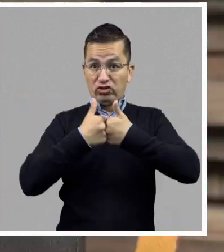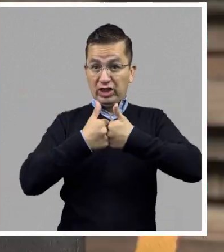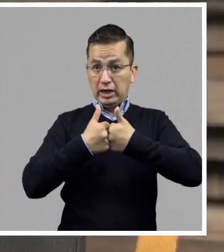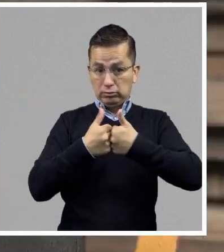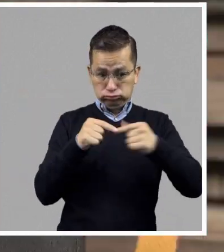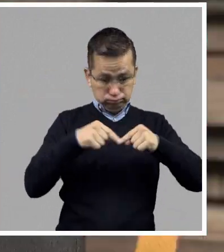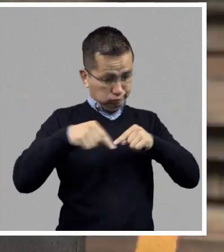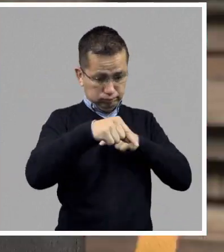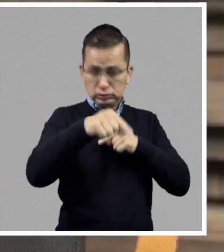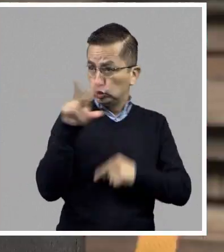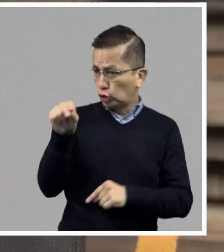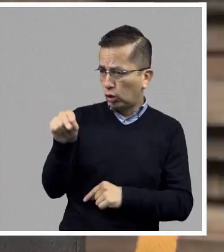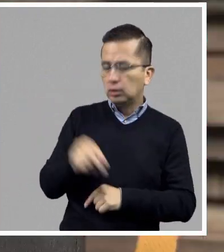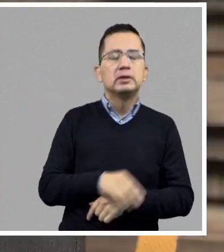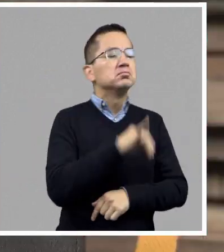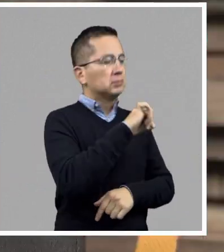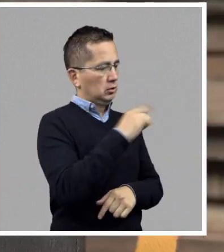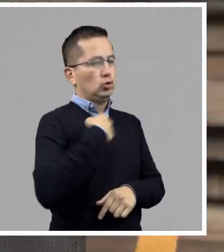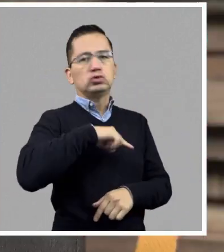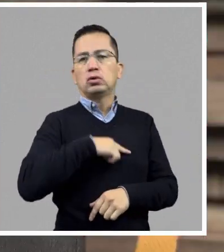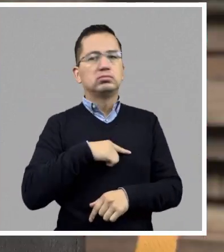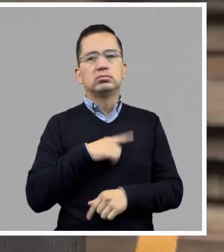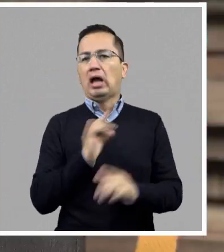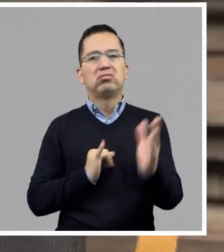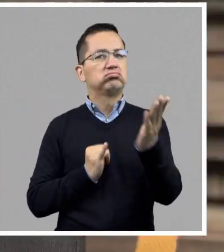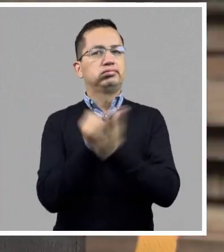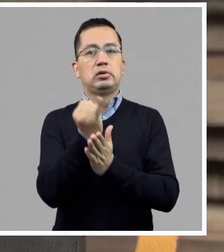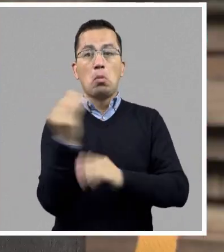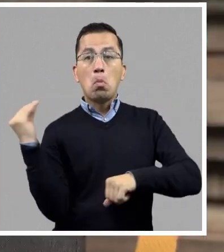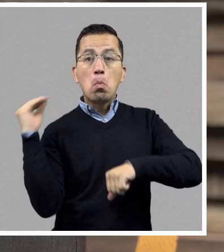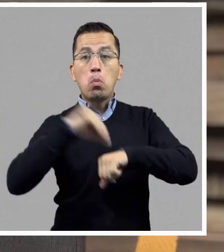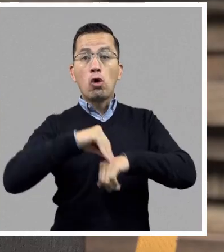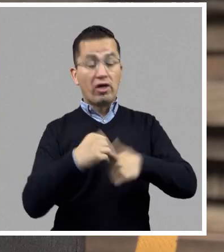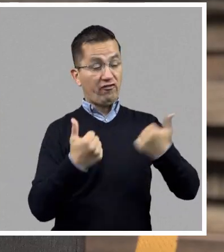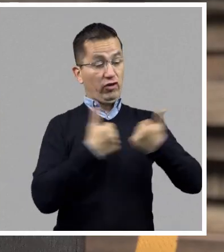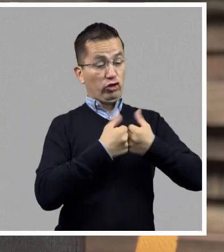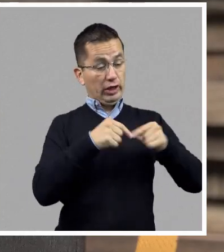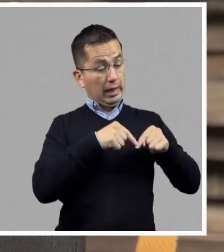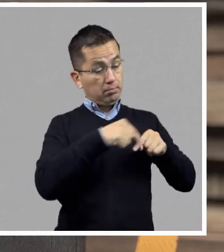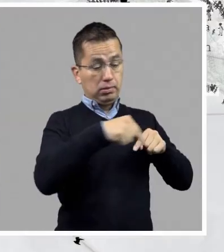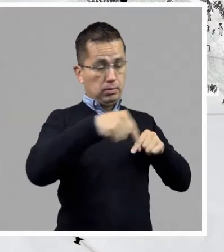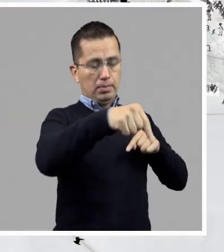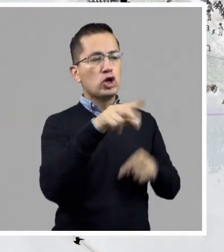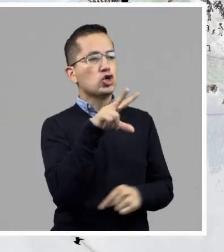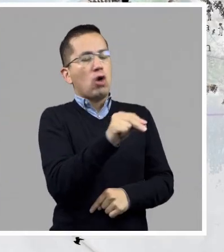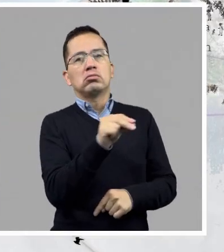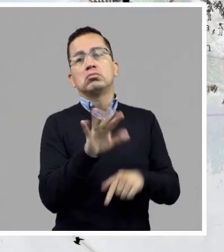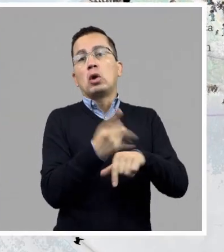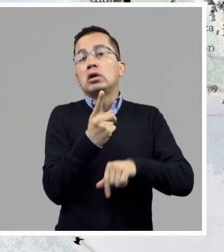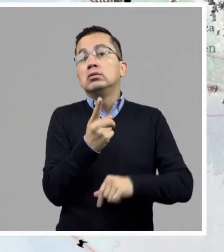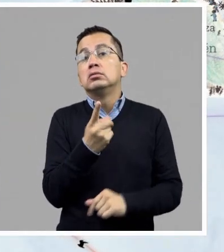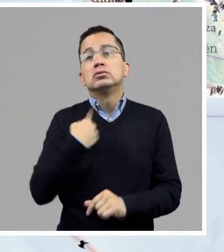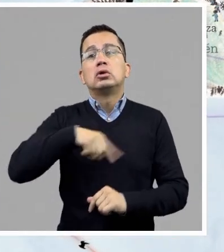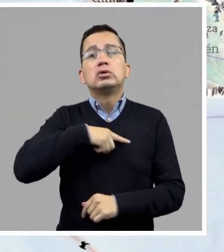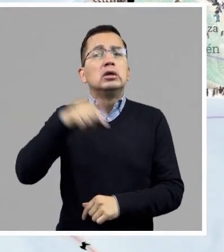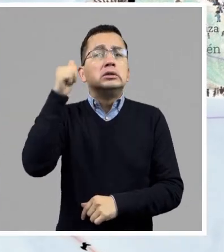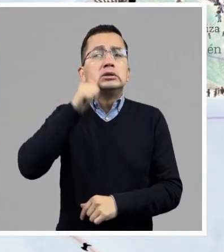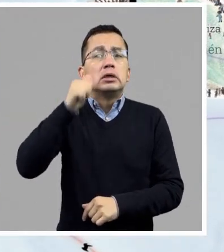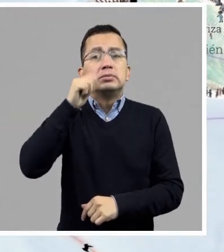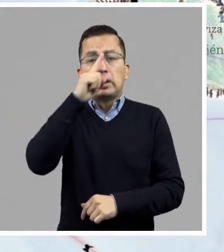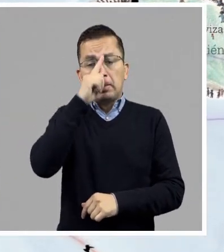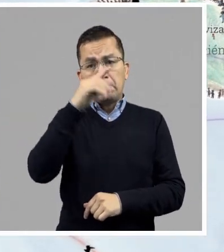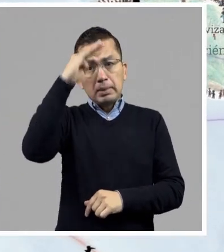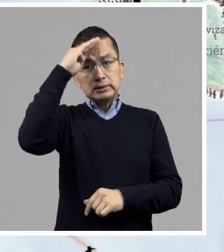decidimos no marcar fronteras Por qué intencional Y por qué decisión porque efectivamente estamos súper programados aquellos de nosotros que crecemos en